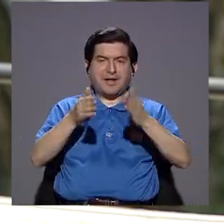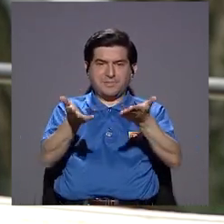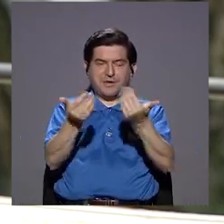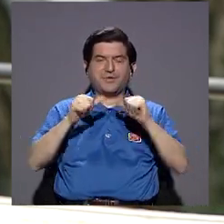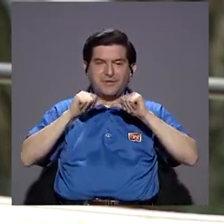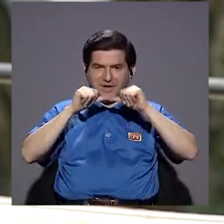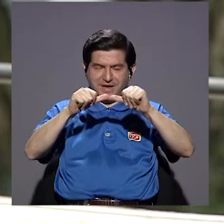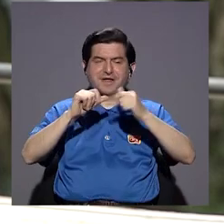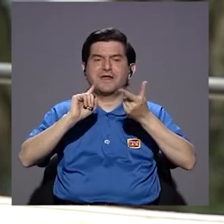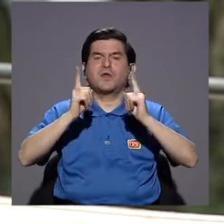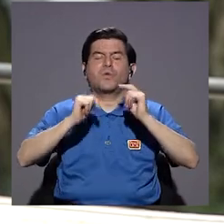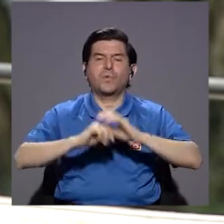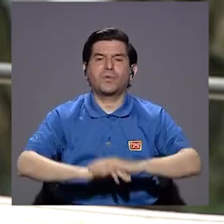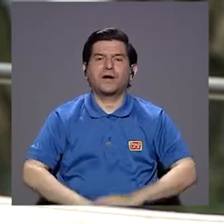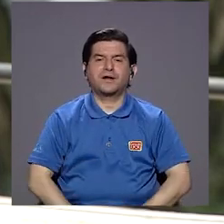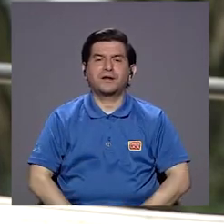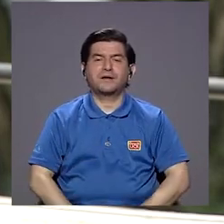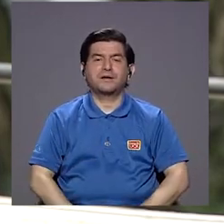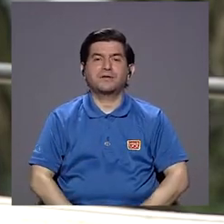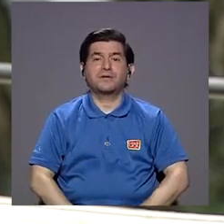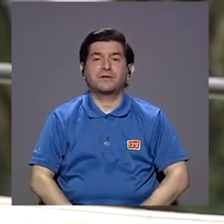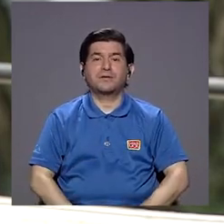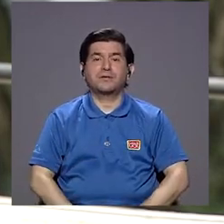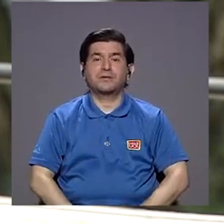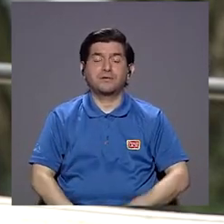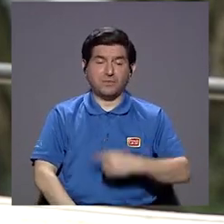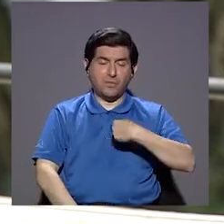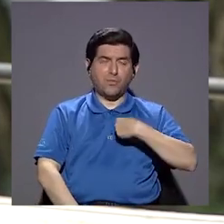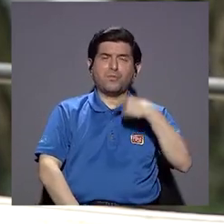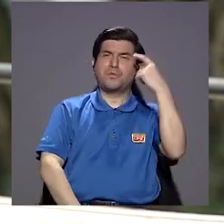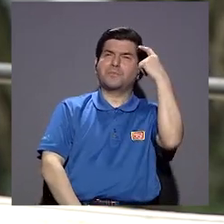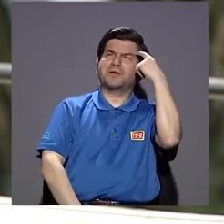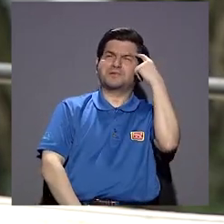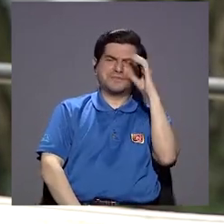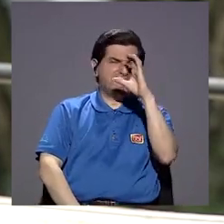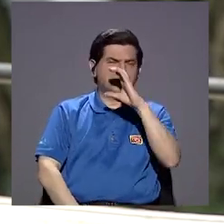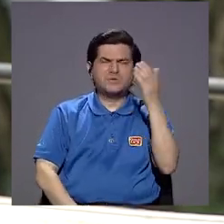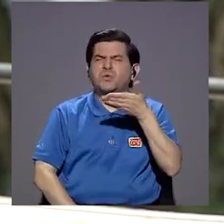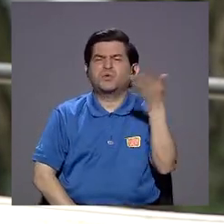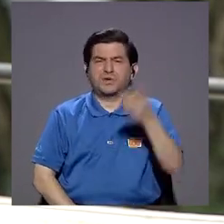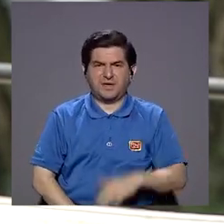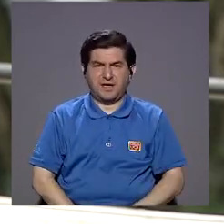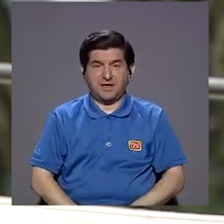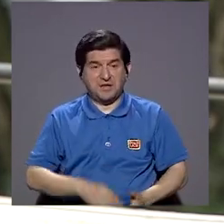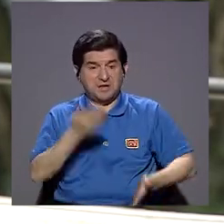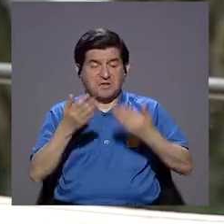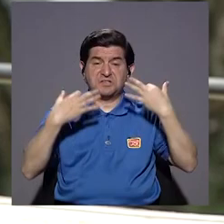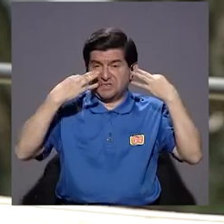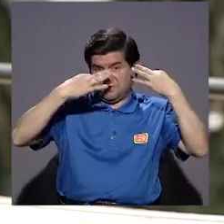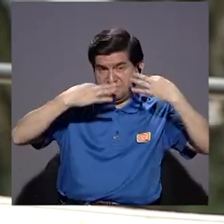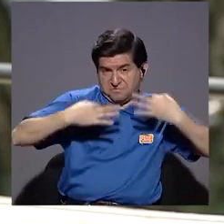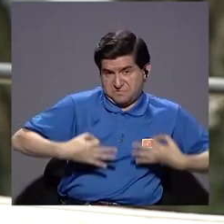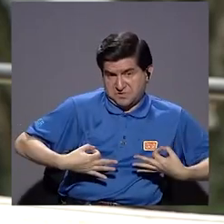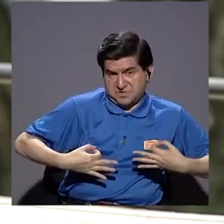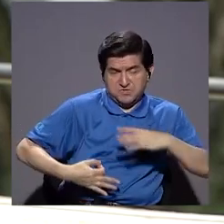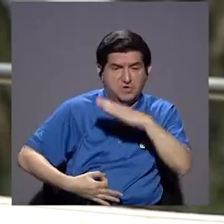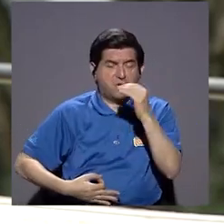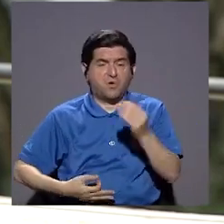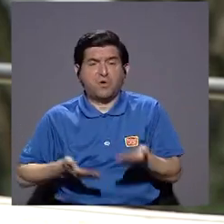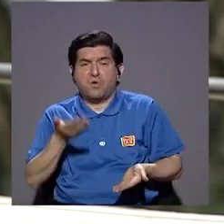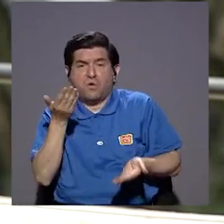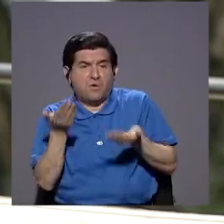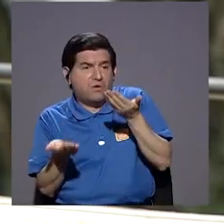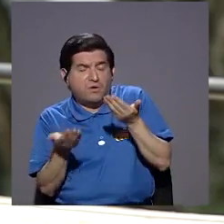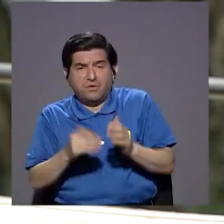donde uno quiere ir, ¿no? Uh-huh. Qué es lo que uno quiere más, quiere buscar, uh-huh. Si es algo como más físico o si es